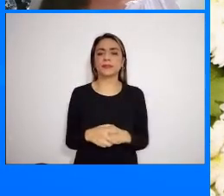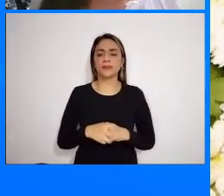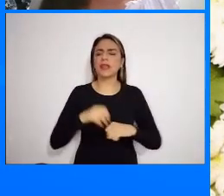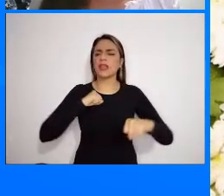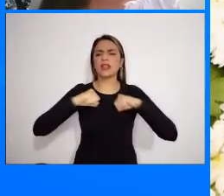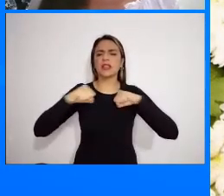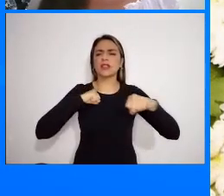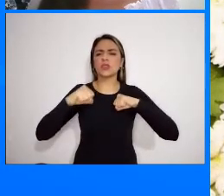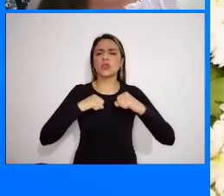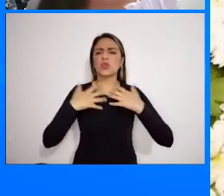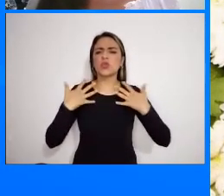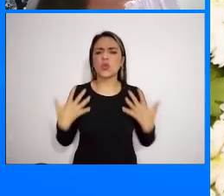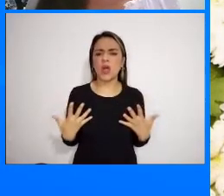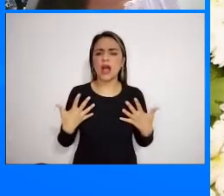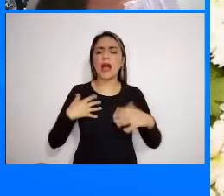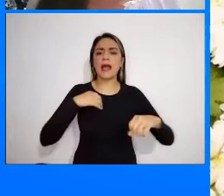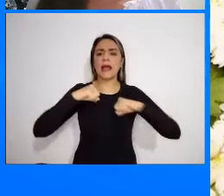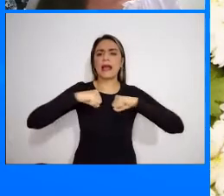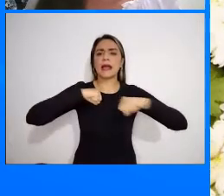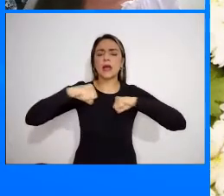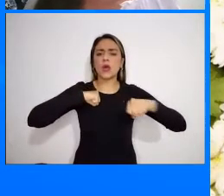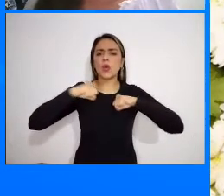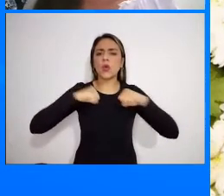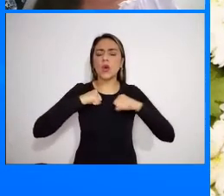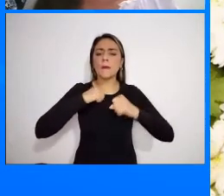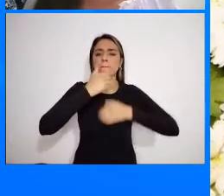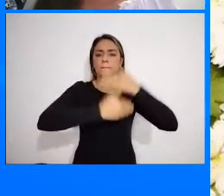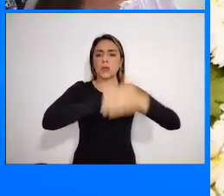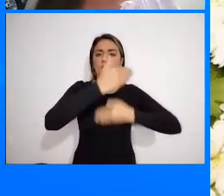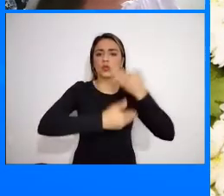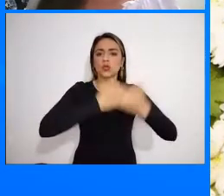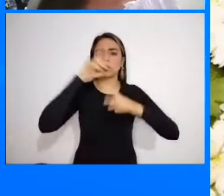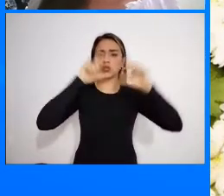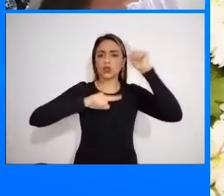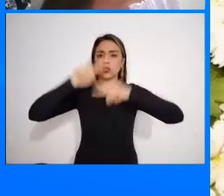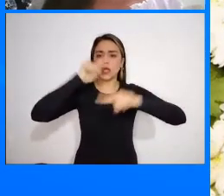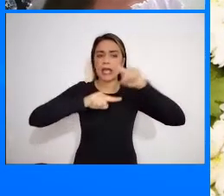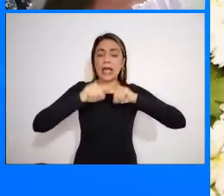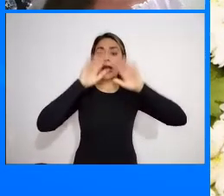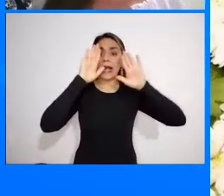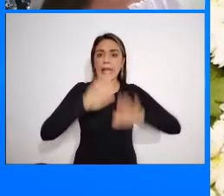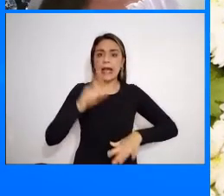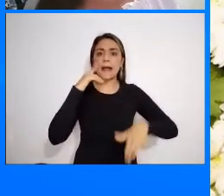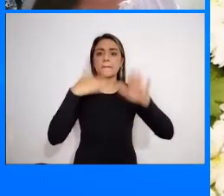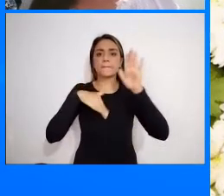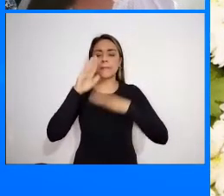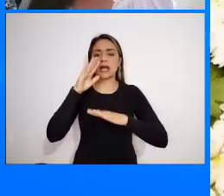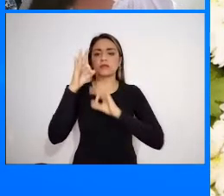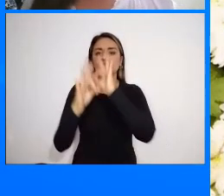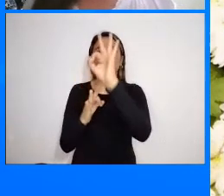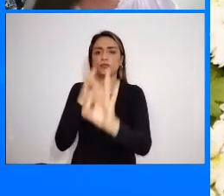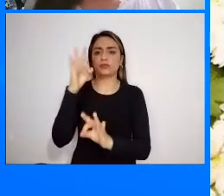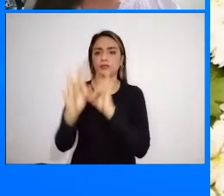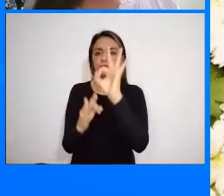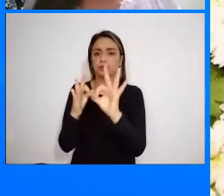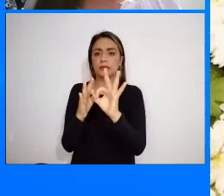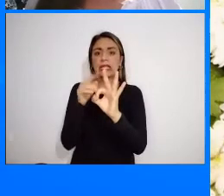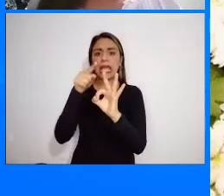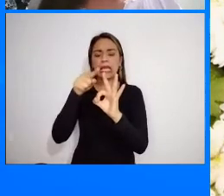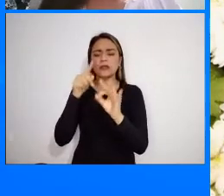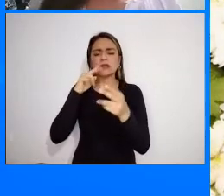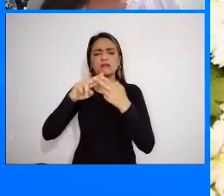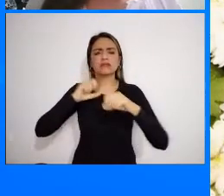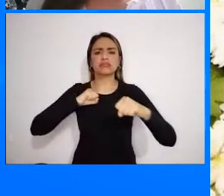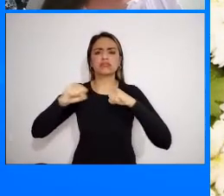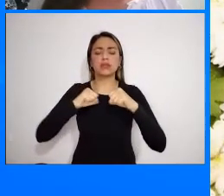que hay que gestionar los procesos turísticos y en este caso hacia la conservación. Esa gestión implica una